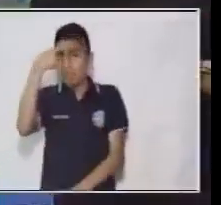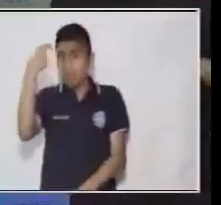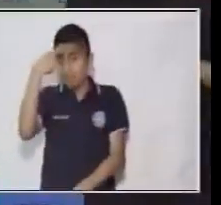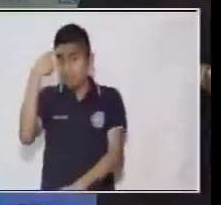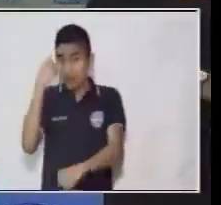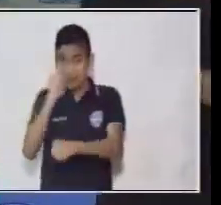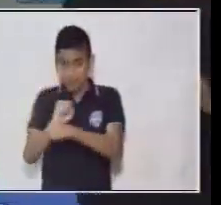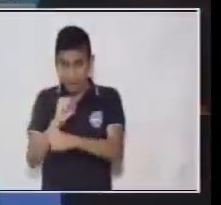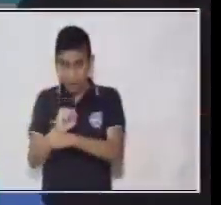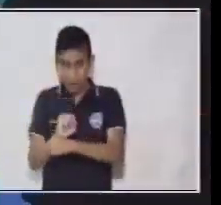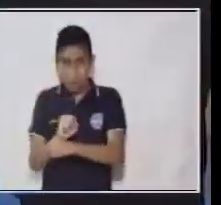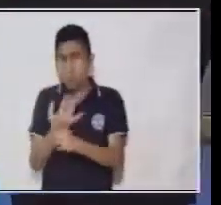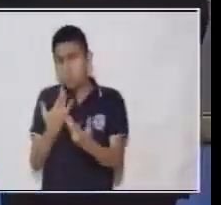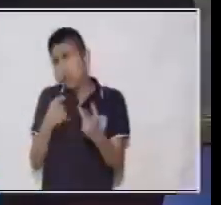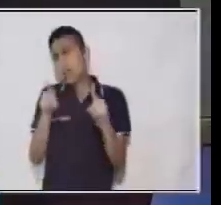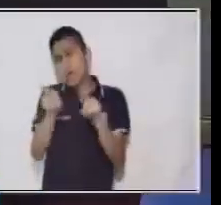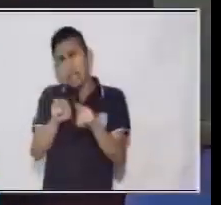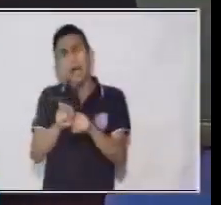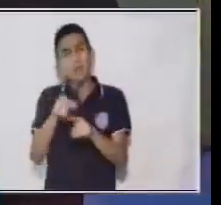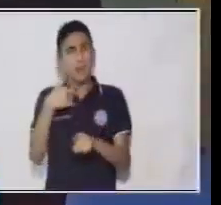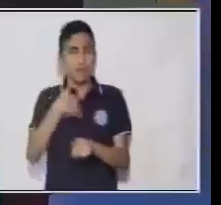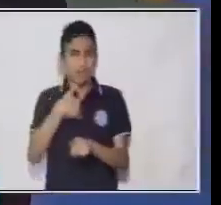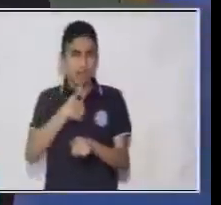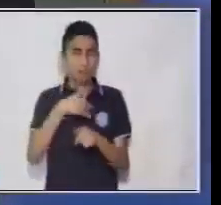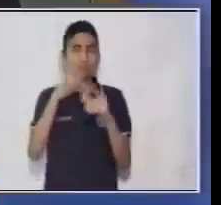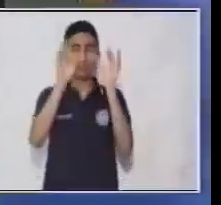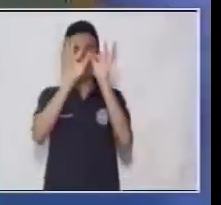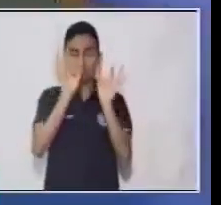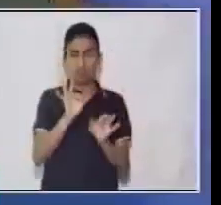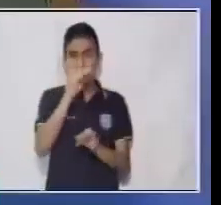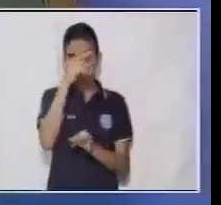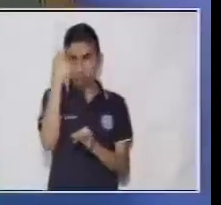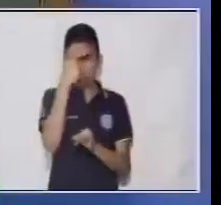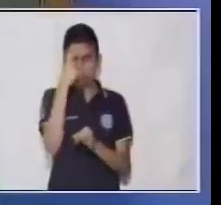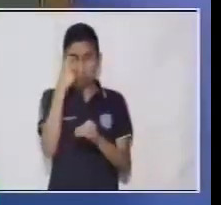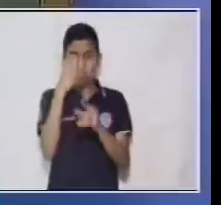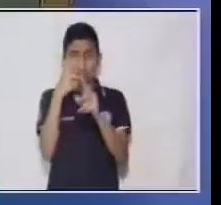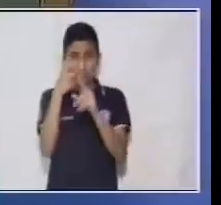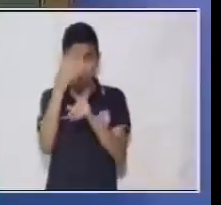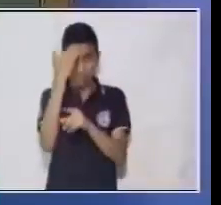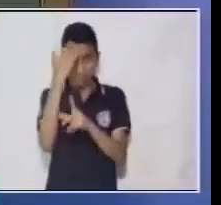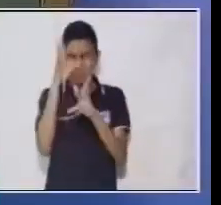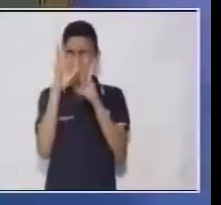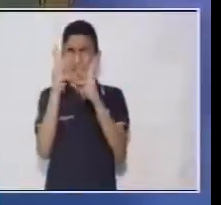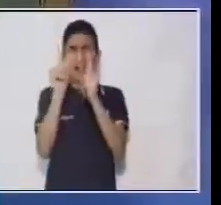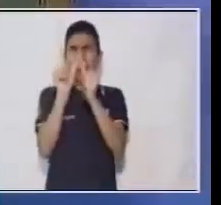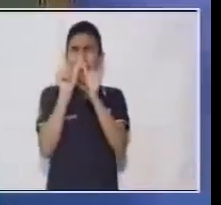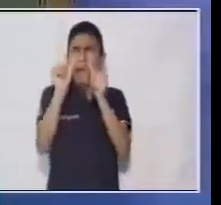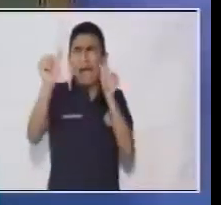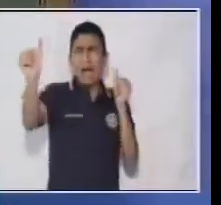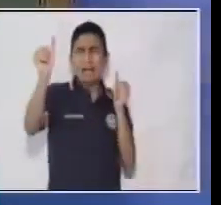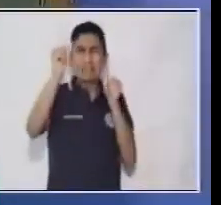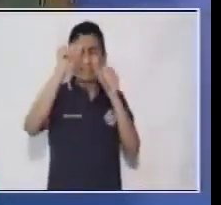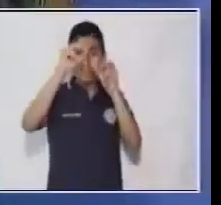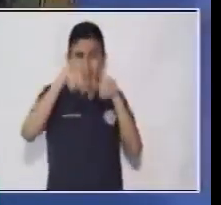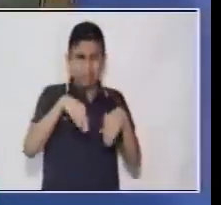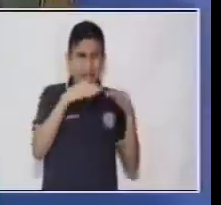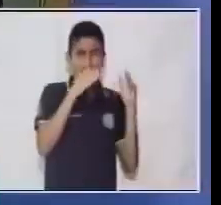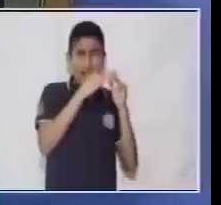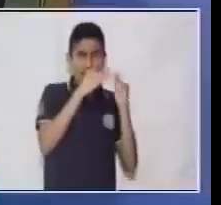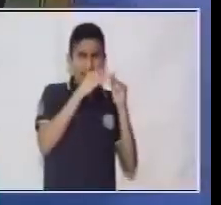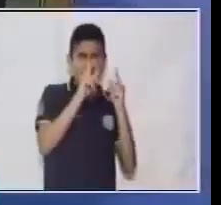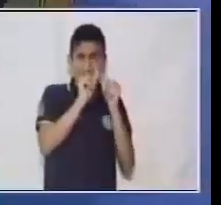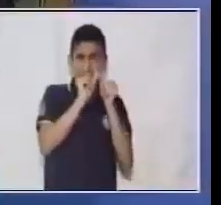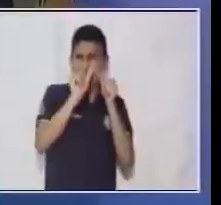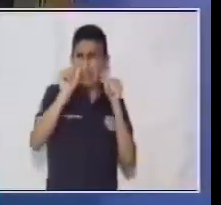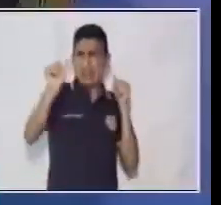Además, existen medios de transporte cuando tenemos que recorrer distancias muy grandes. Por